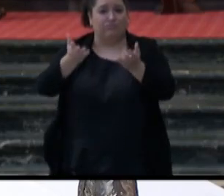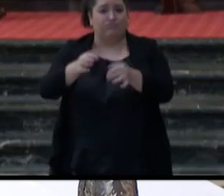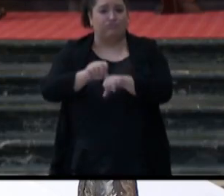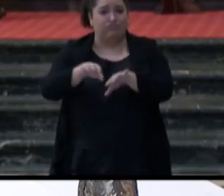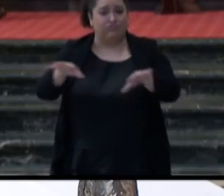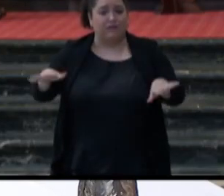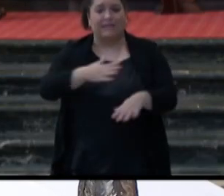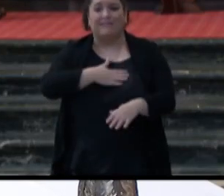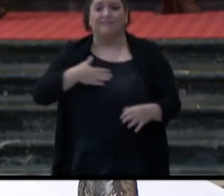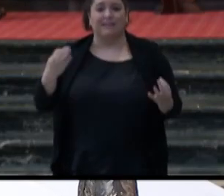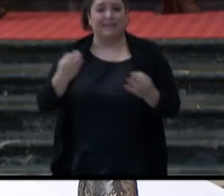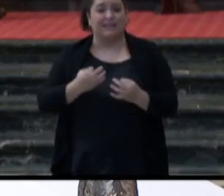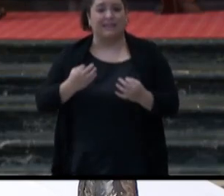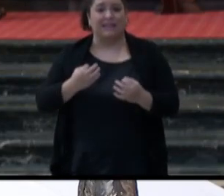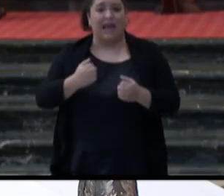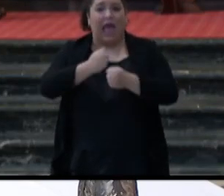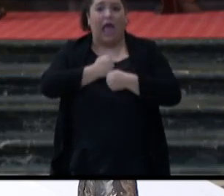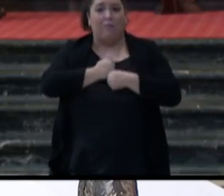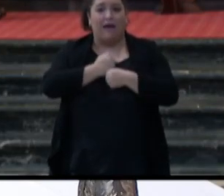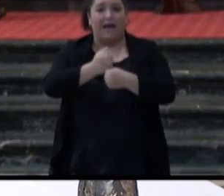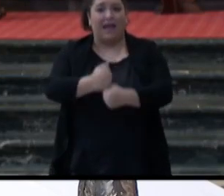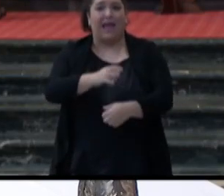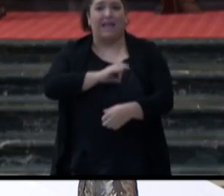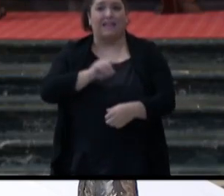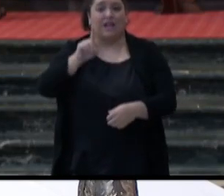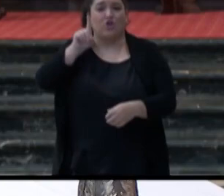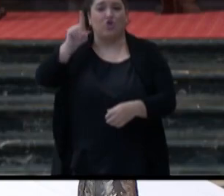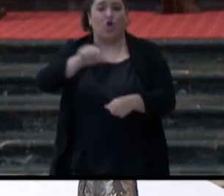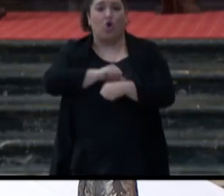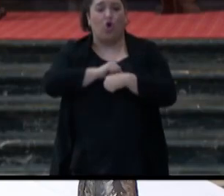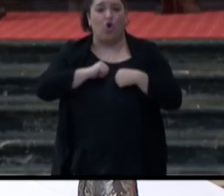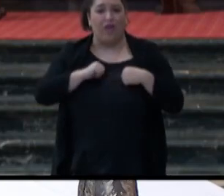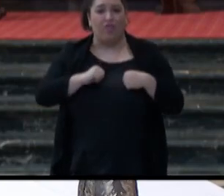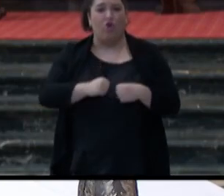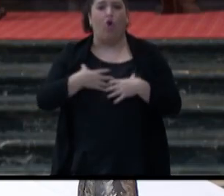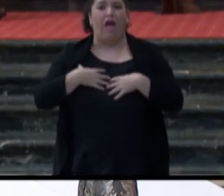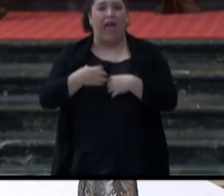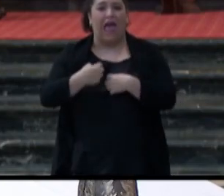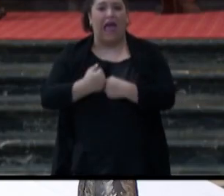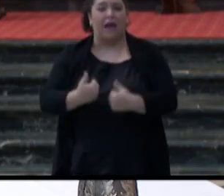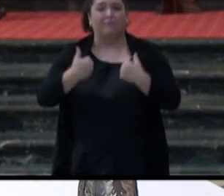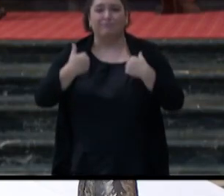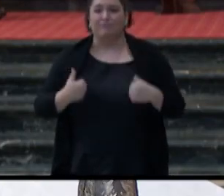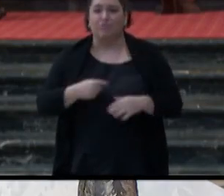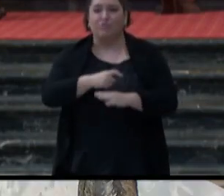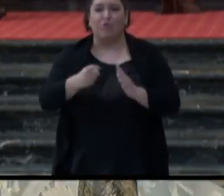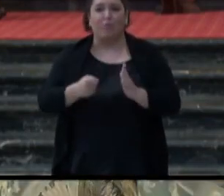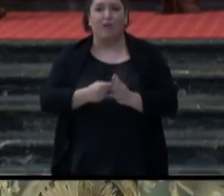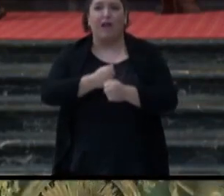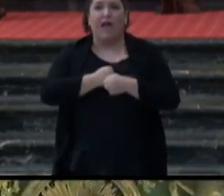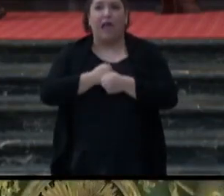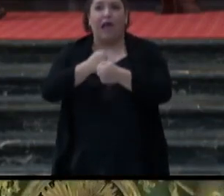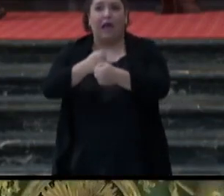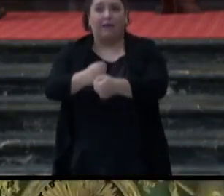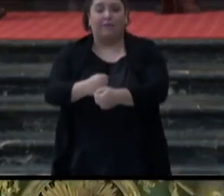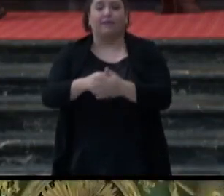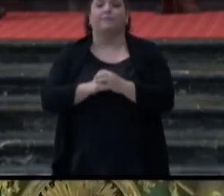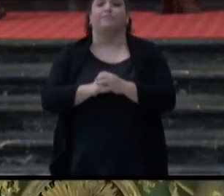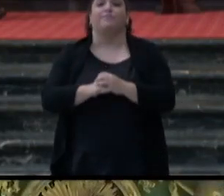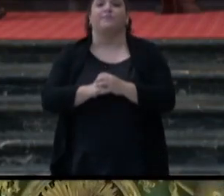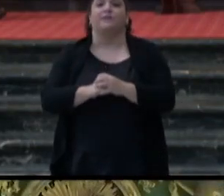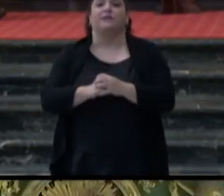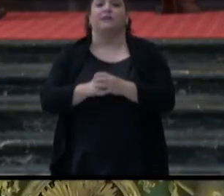amarás al Señor tu Dios con todo tu corazón con toda tu alma con todo tu ser y debemos preguntarnos